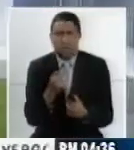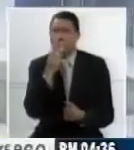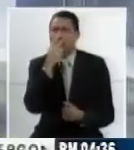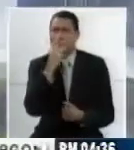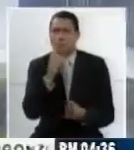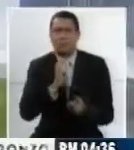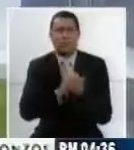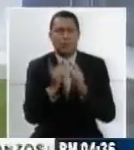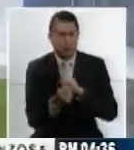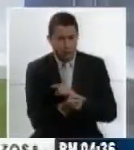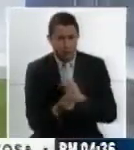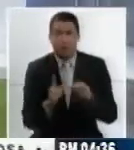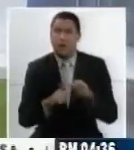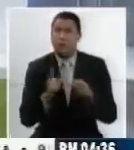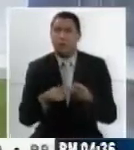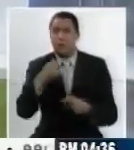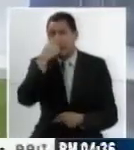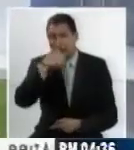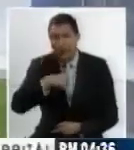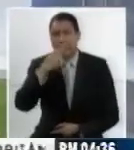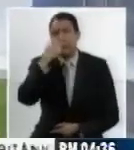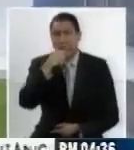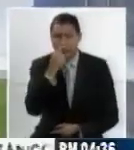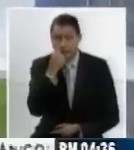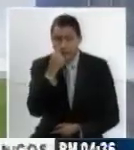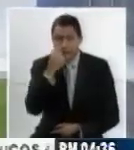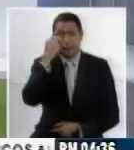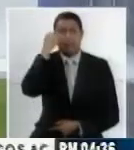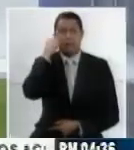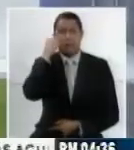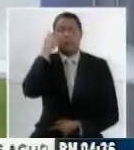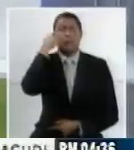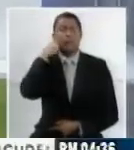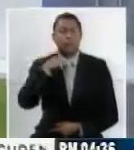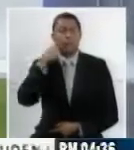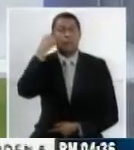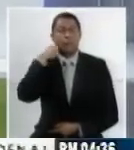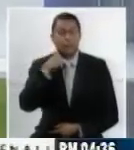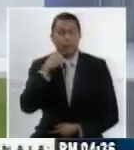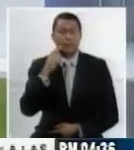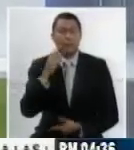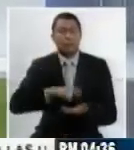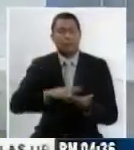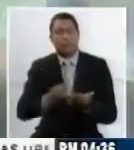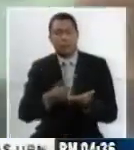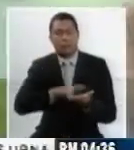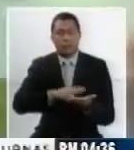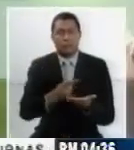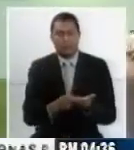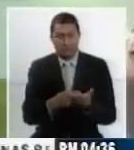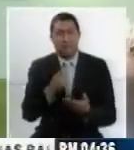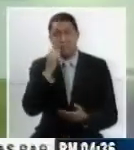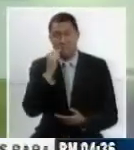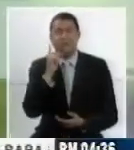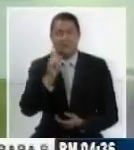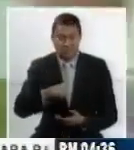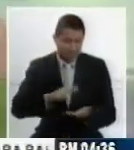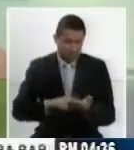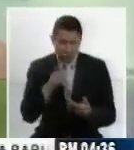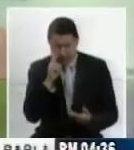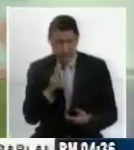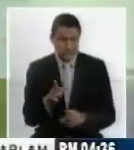respiratorias alteradas, mucho goteo de moco, tanto anterior como detrás de la nariz, que perturba el sueño de los niños y por supuesto el de nuestros padres. Por